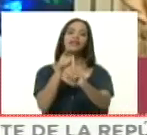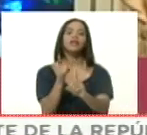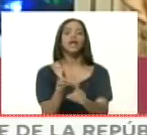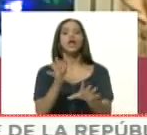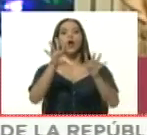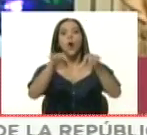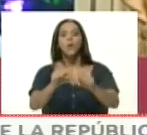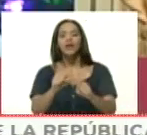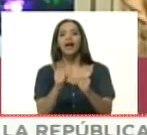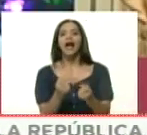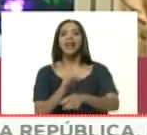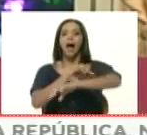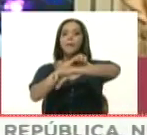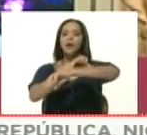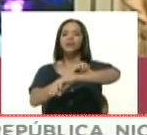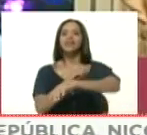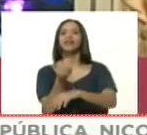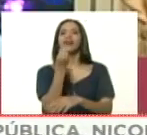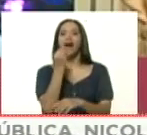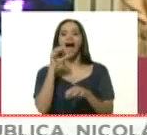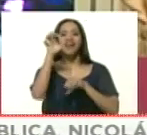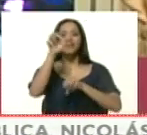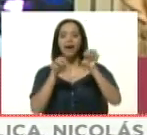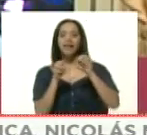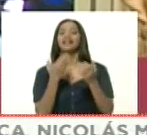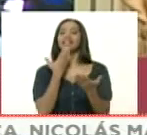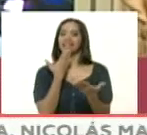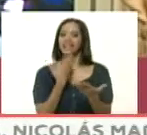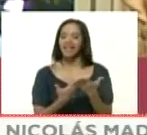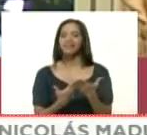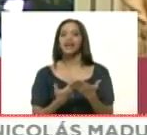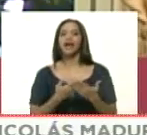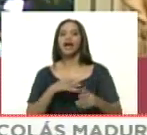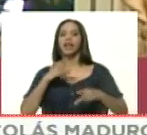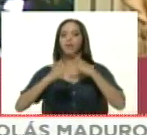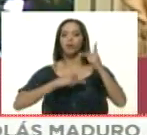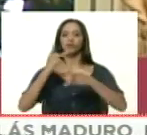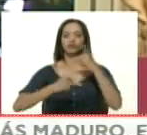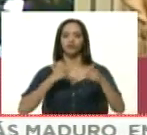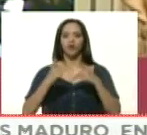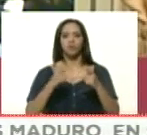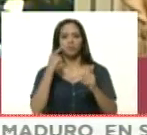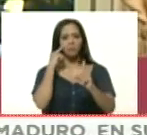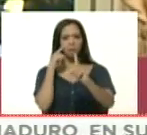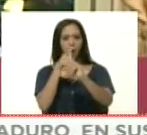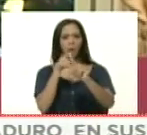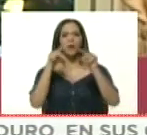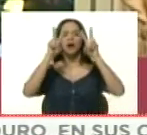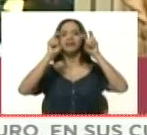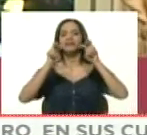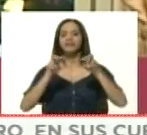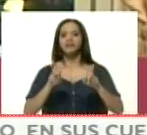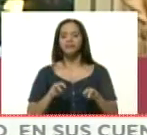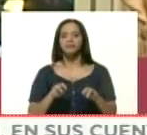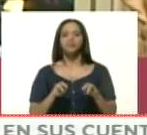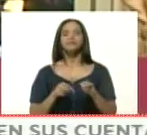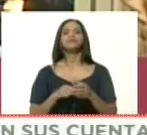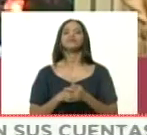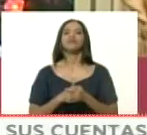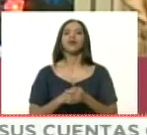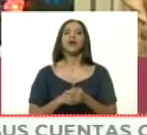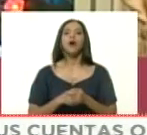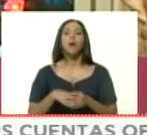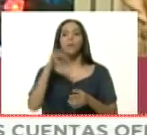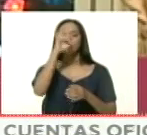a la proteína animal gracias a la capacidad productiva. Vamos directo a esta inspección de agropecuarias, porcino y